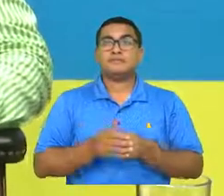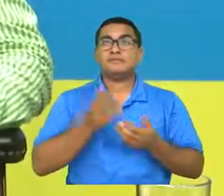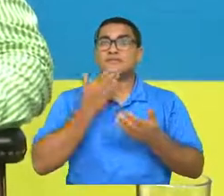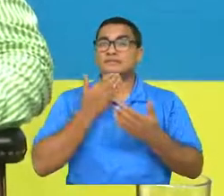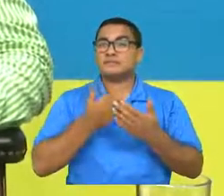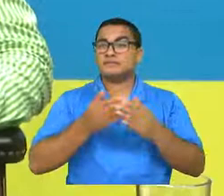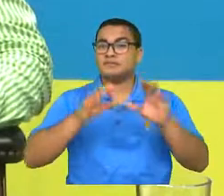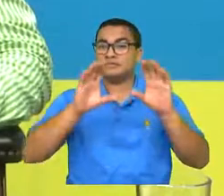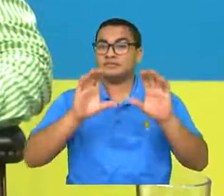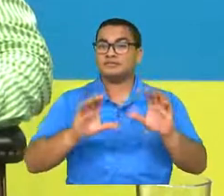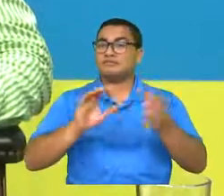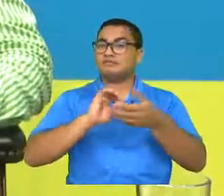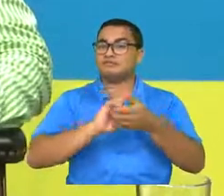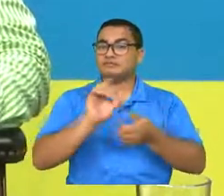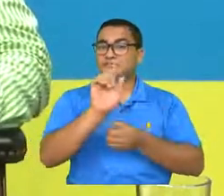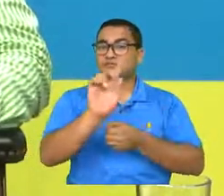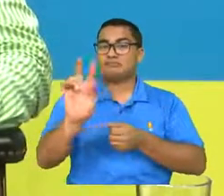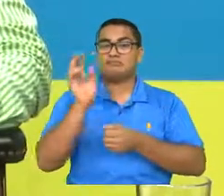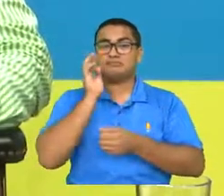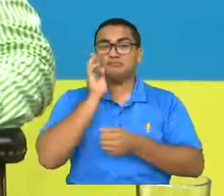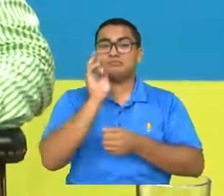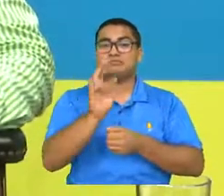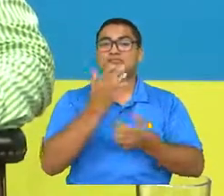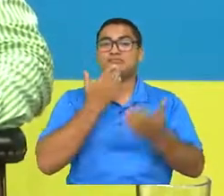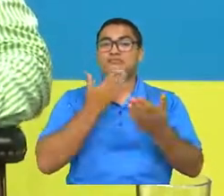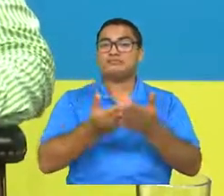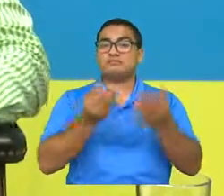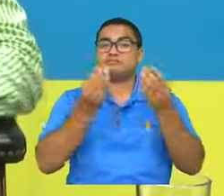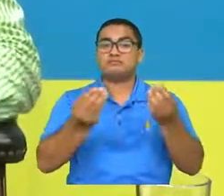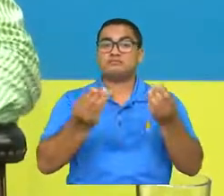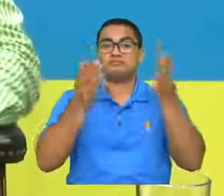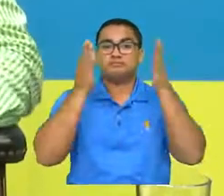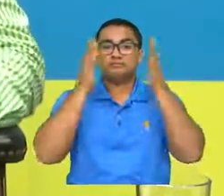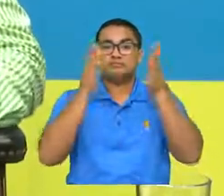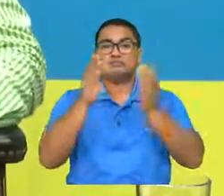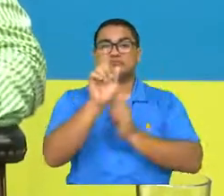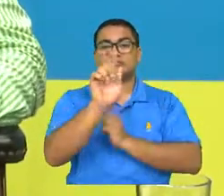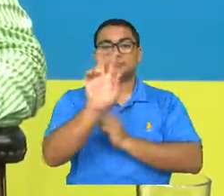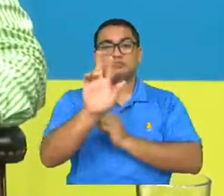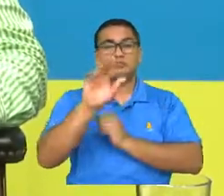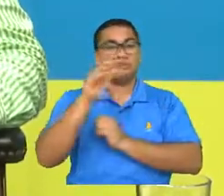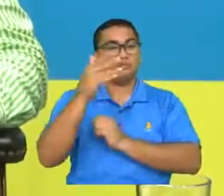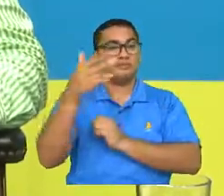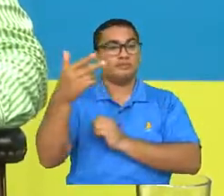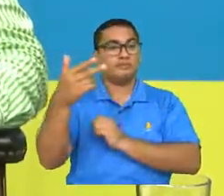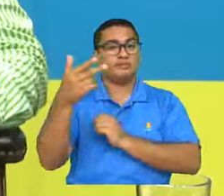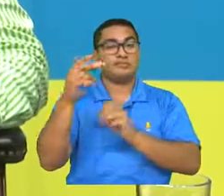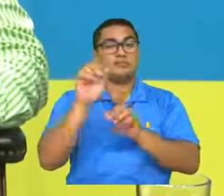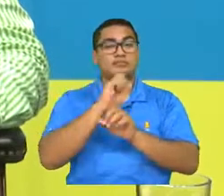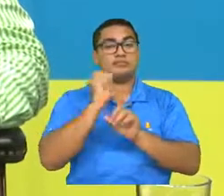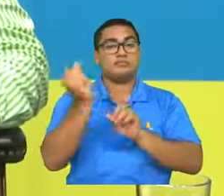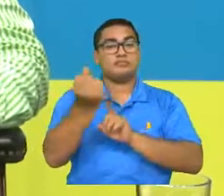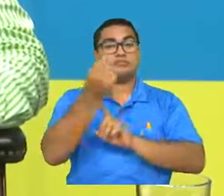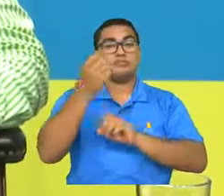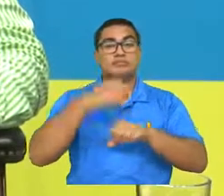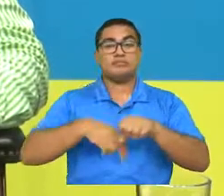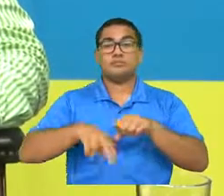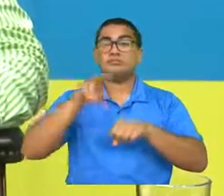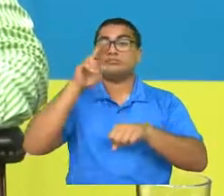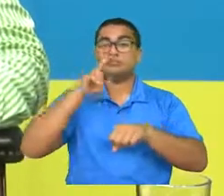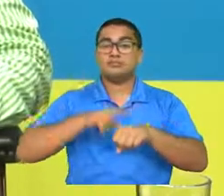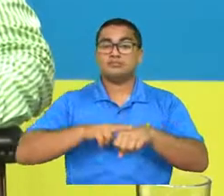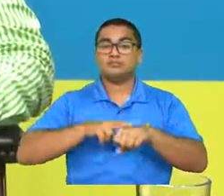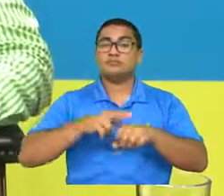Muy buenas tardes, amigos televidentes. Muchas gracias por su fiel sintonía. El canal 98, el canal parlamentario del canal de la Asamblea